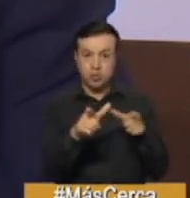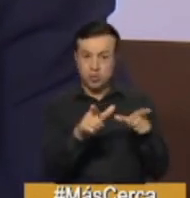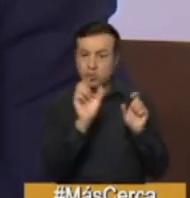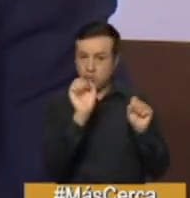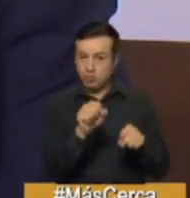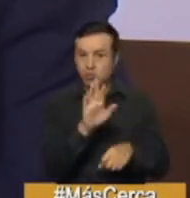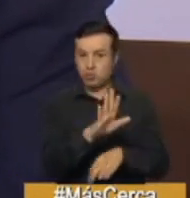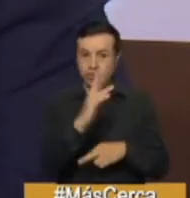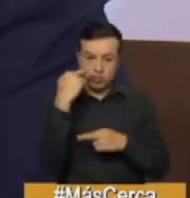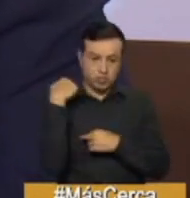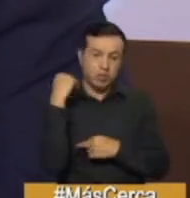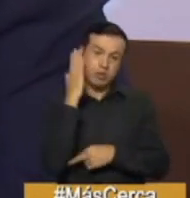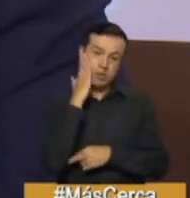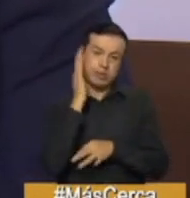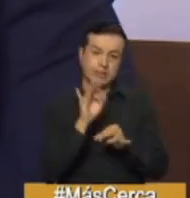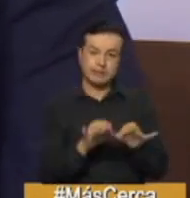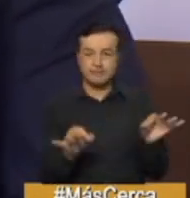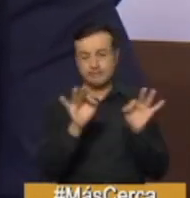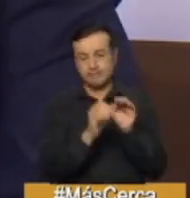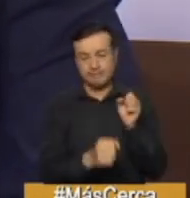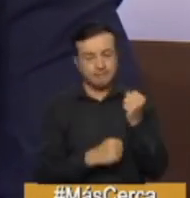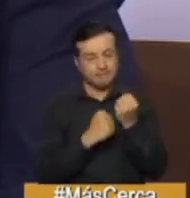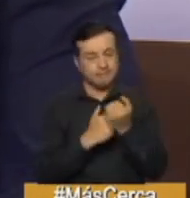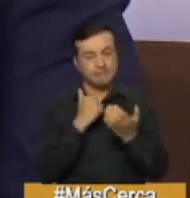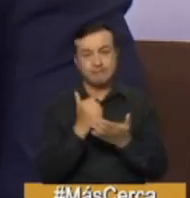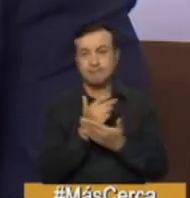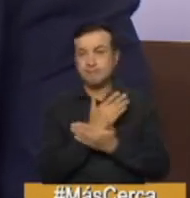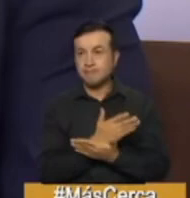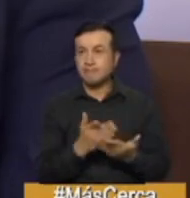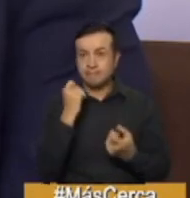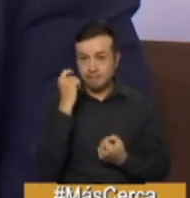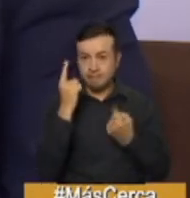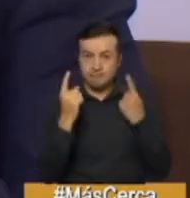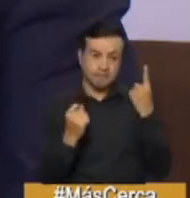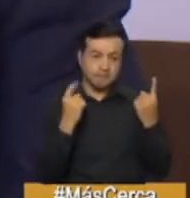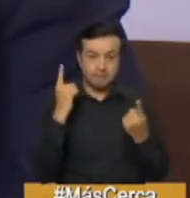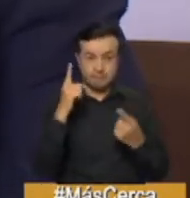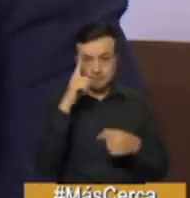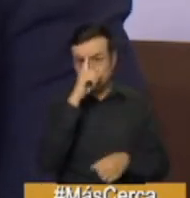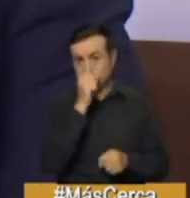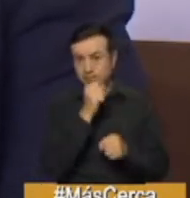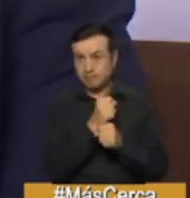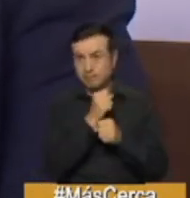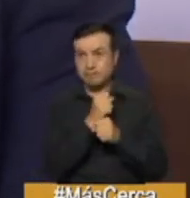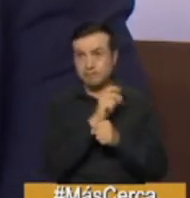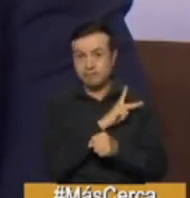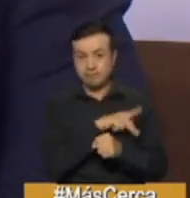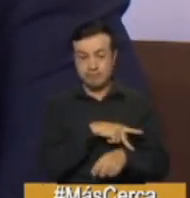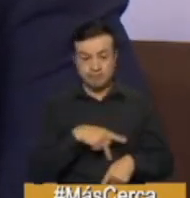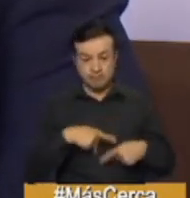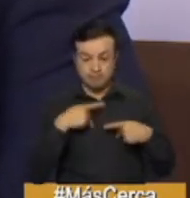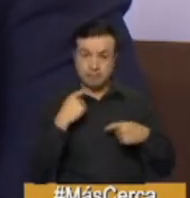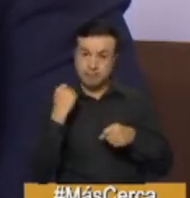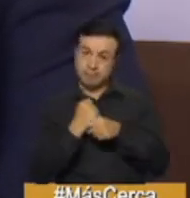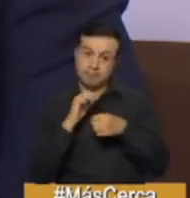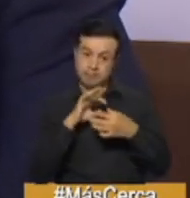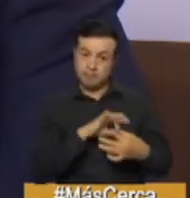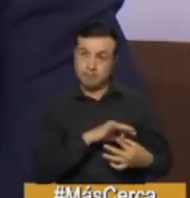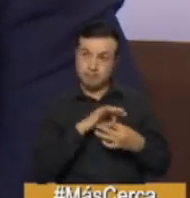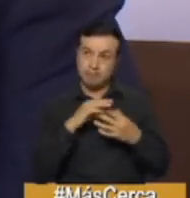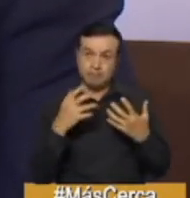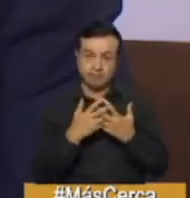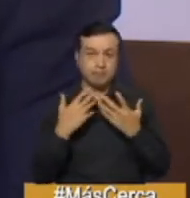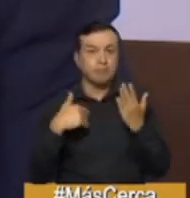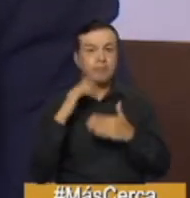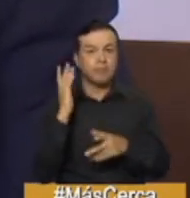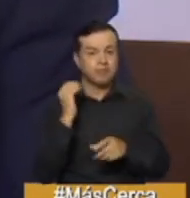también con su rol de madre que es importantísimo este entender que la actividad laboral se puede conciliar con la vida personal es una forma de